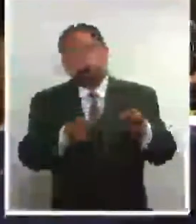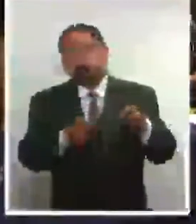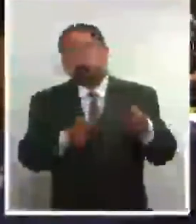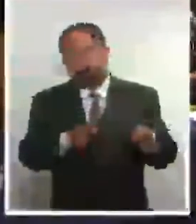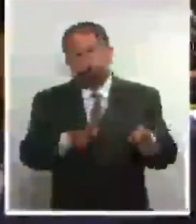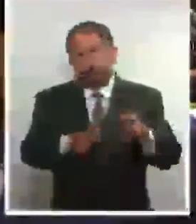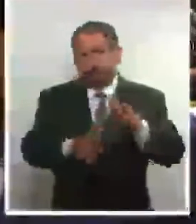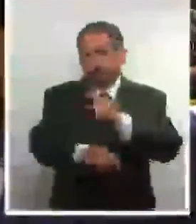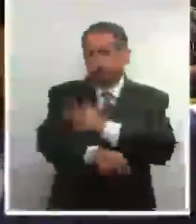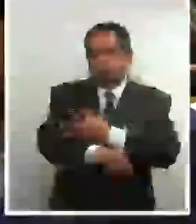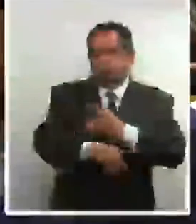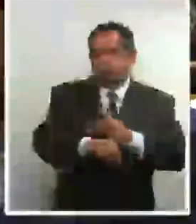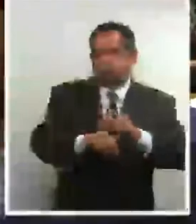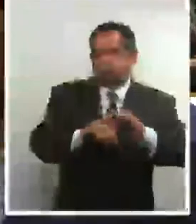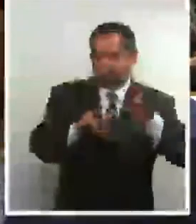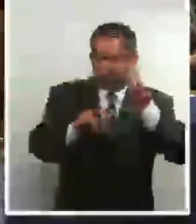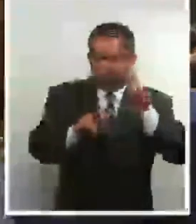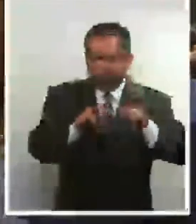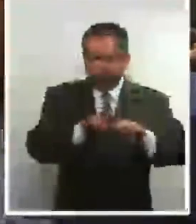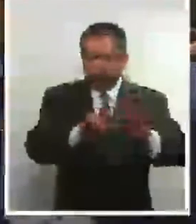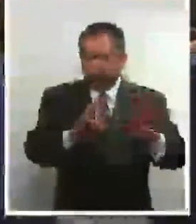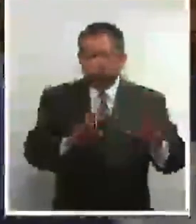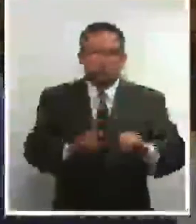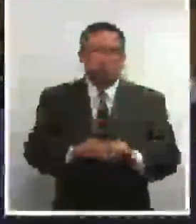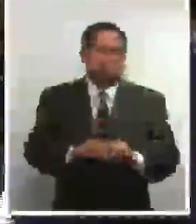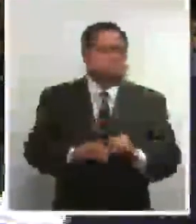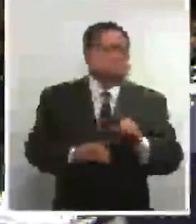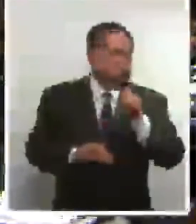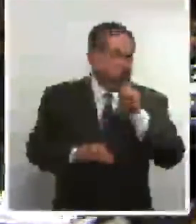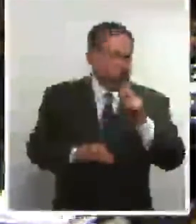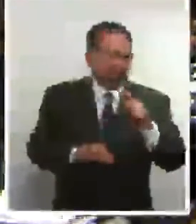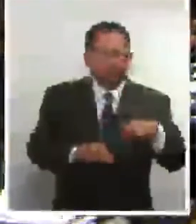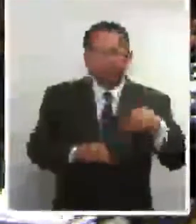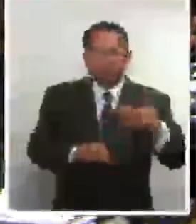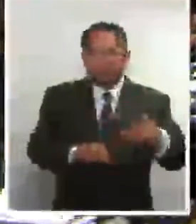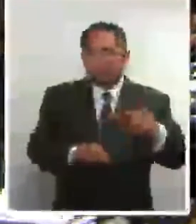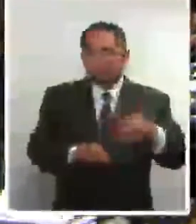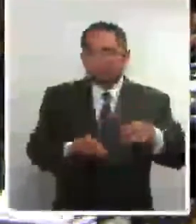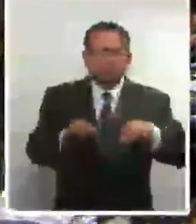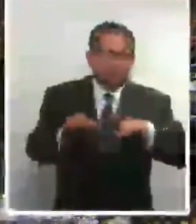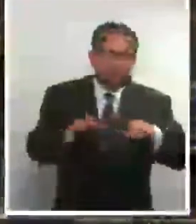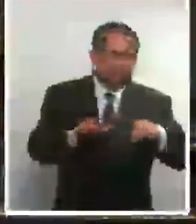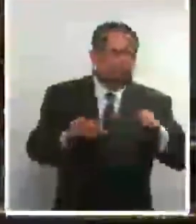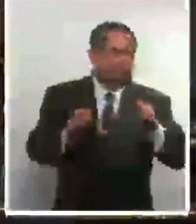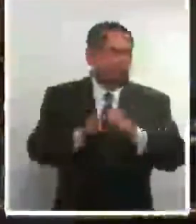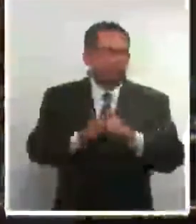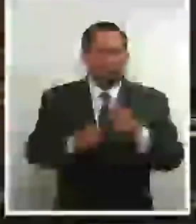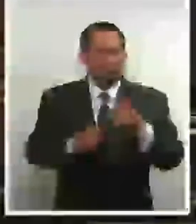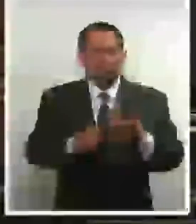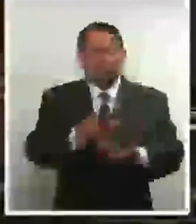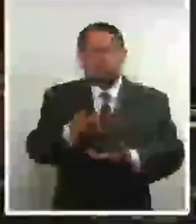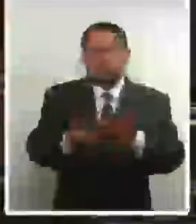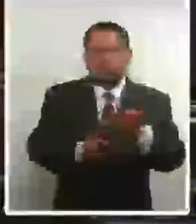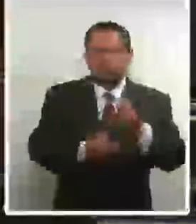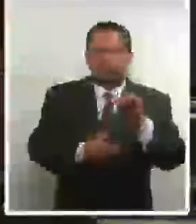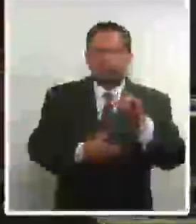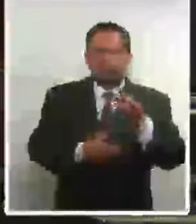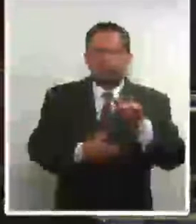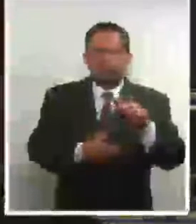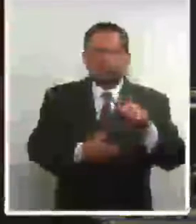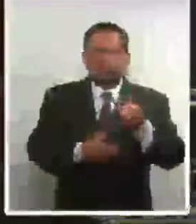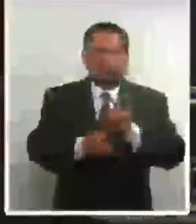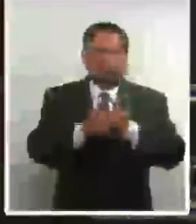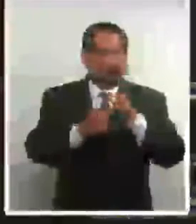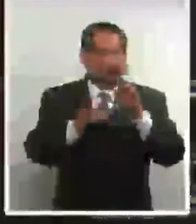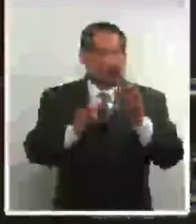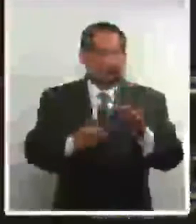y transparencia. Así como para llevar a cabo sus tareas, contará con un servicio civil de carrera